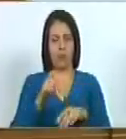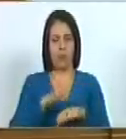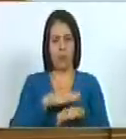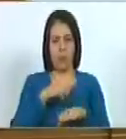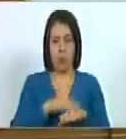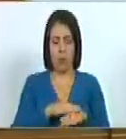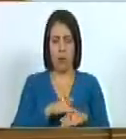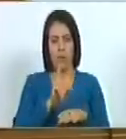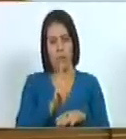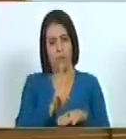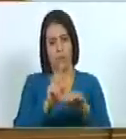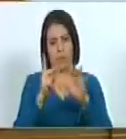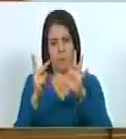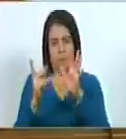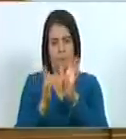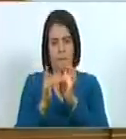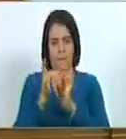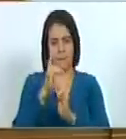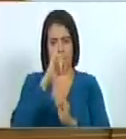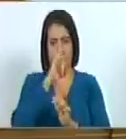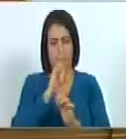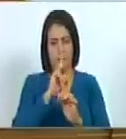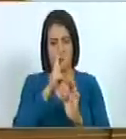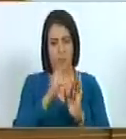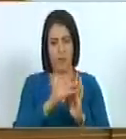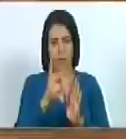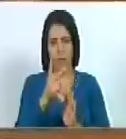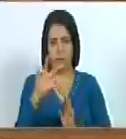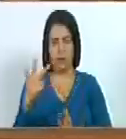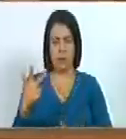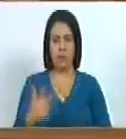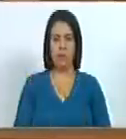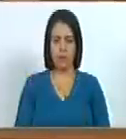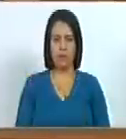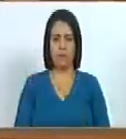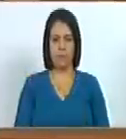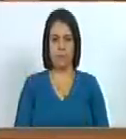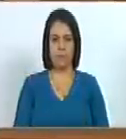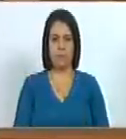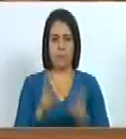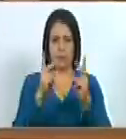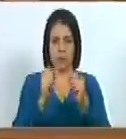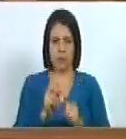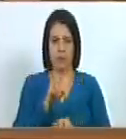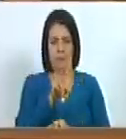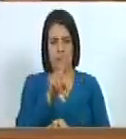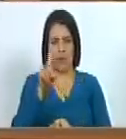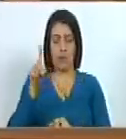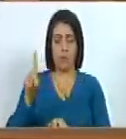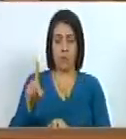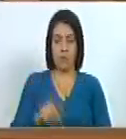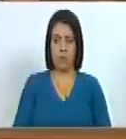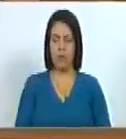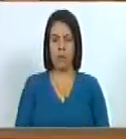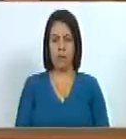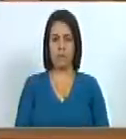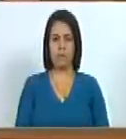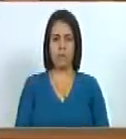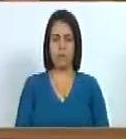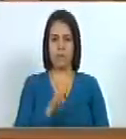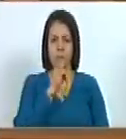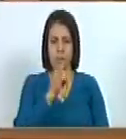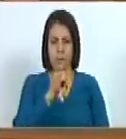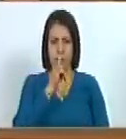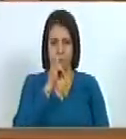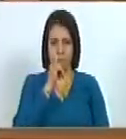jueves 27 de abril de 2023. Acta número 21. Previo anuncio de